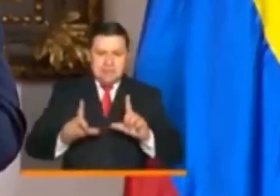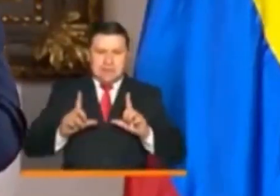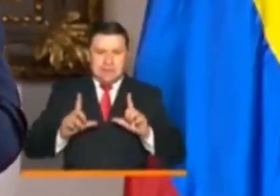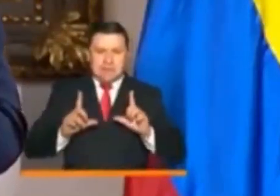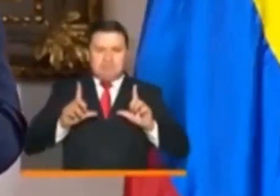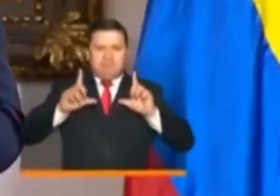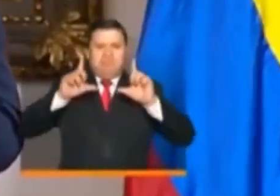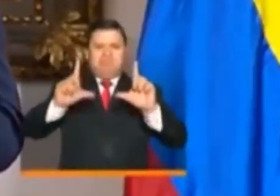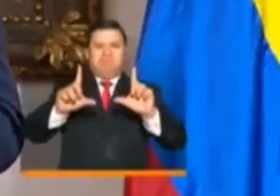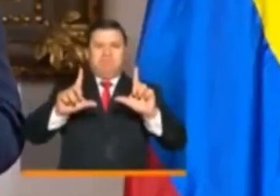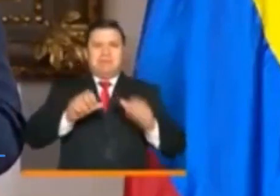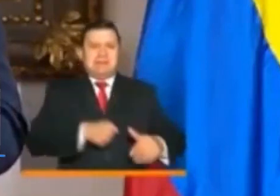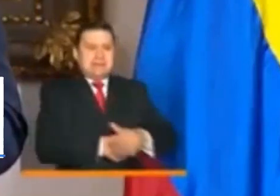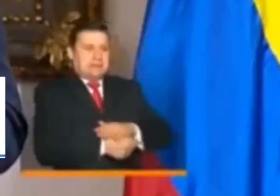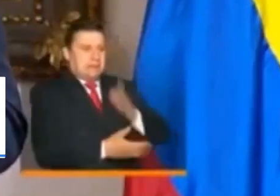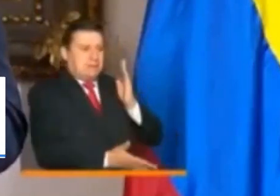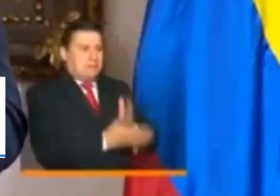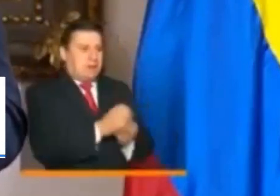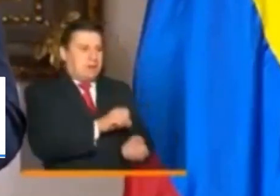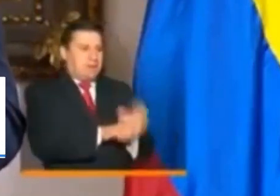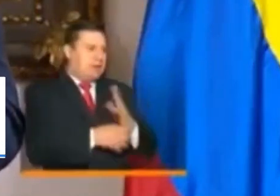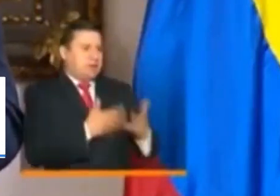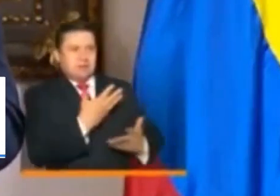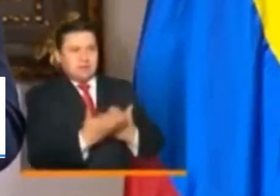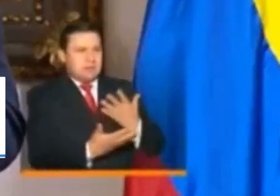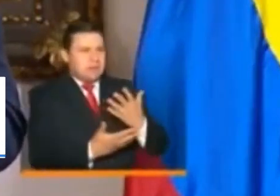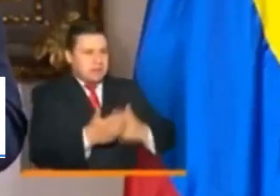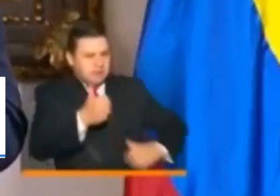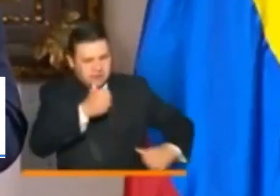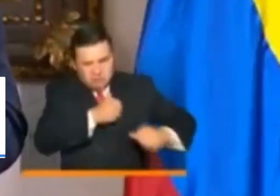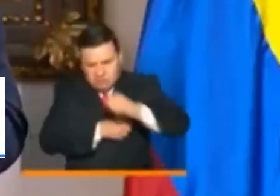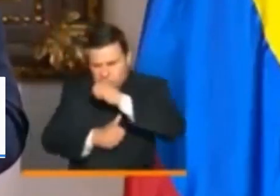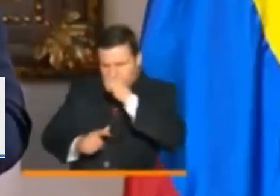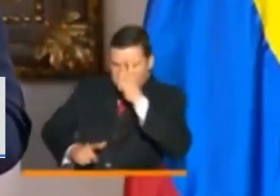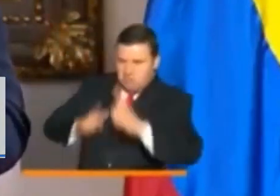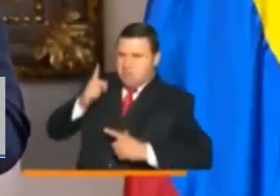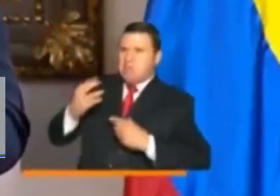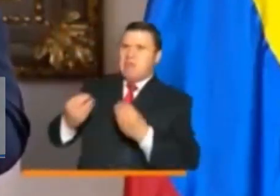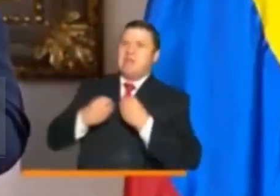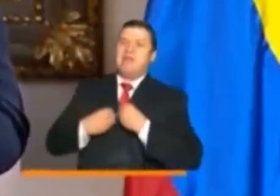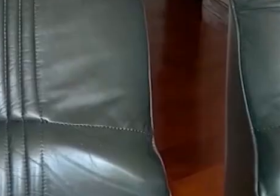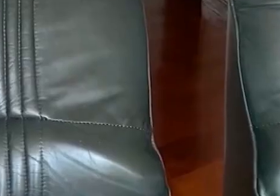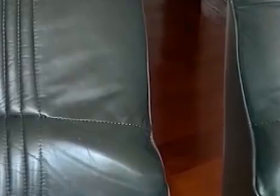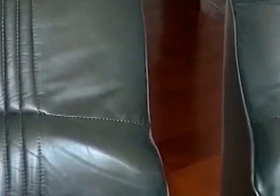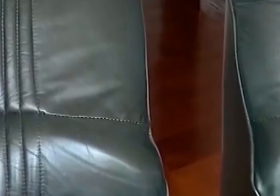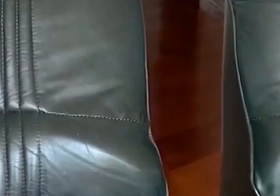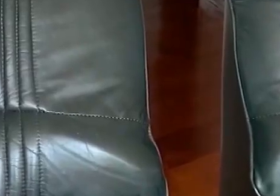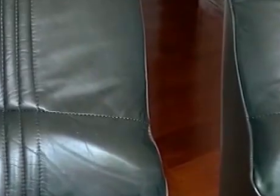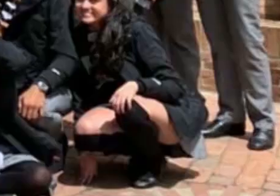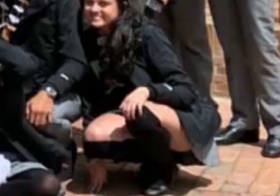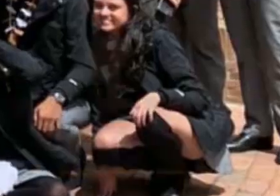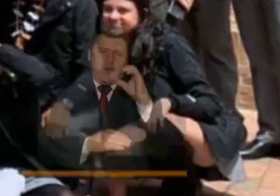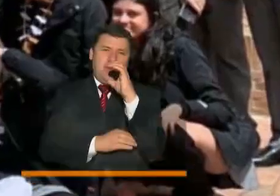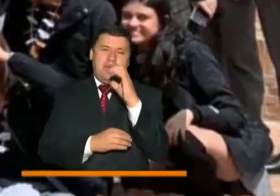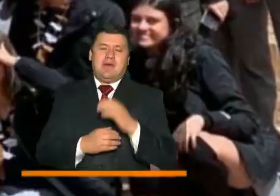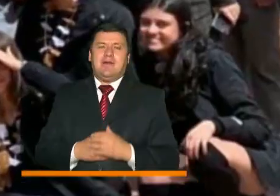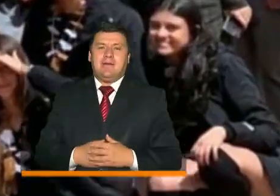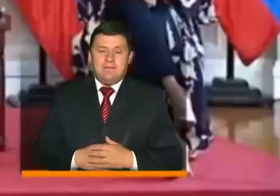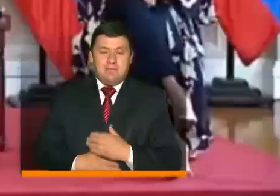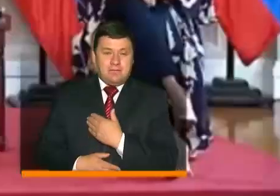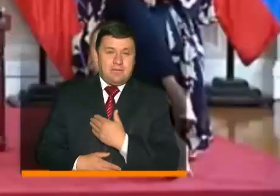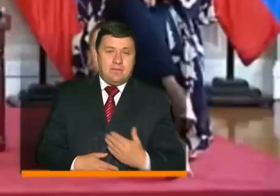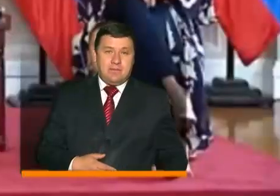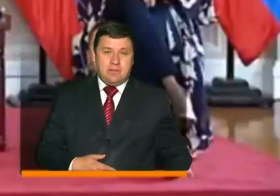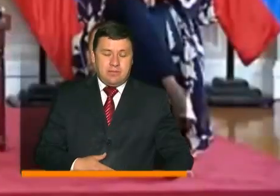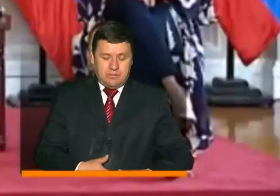que enfrentó esta gran adversidad y la va a convertir en la gran oportunidad para Colombia. El